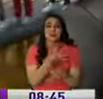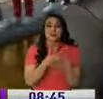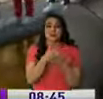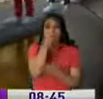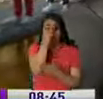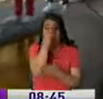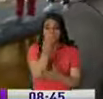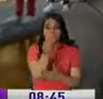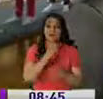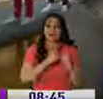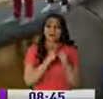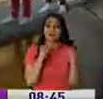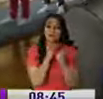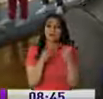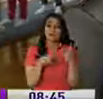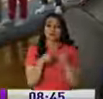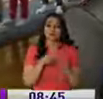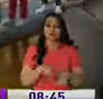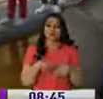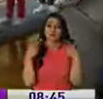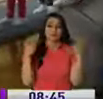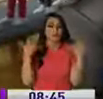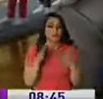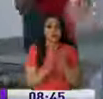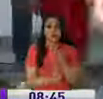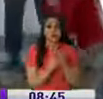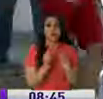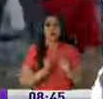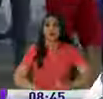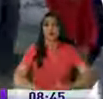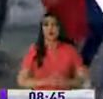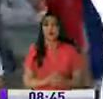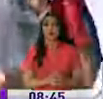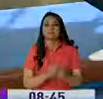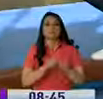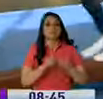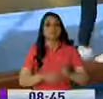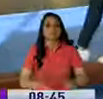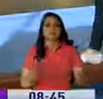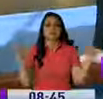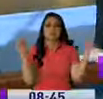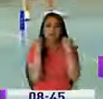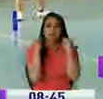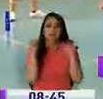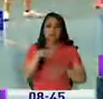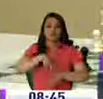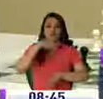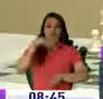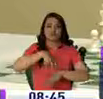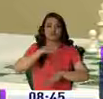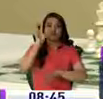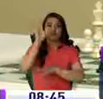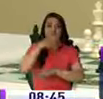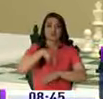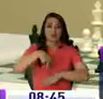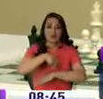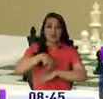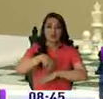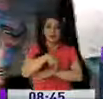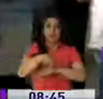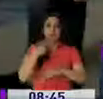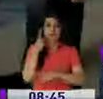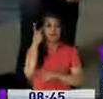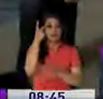tanto para educación física como para su vida o para cualquier deporte. La oferta es variada, gimnasia, salto, voleibol y ajedrez. Los padres